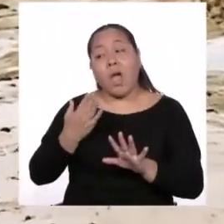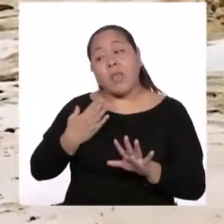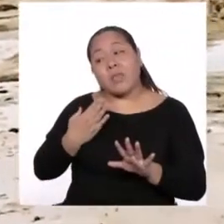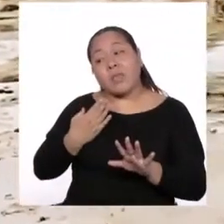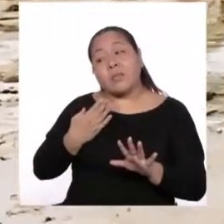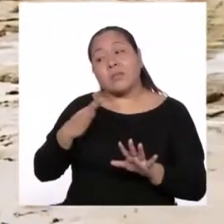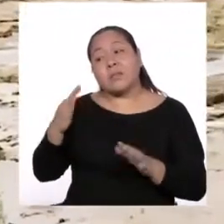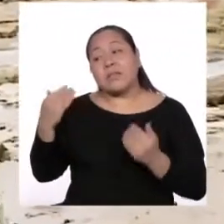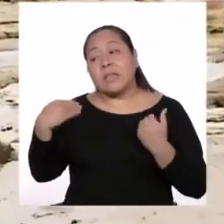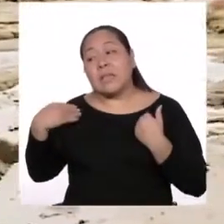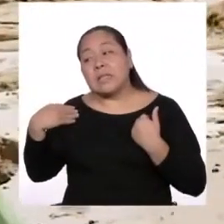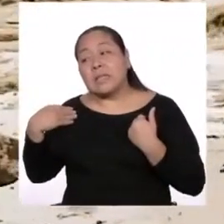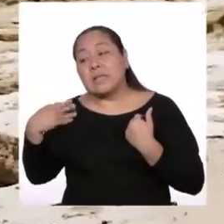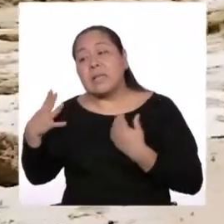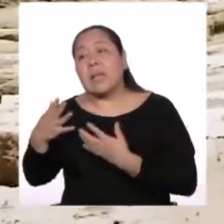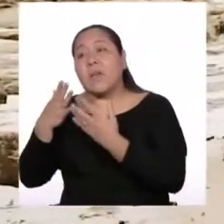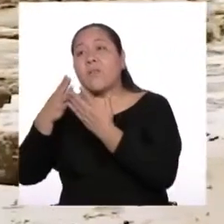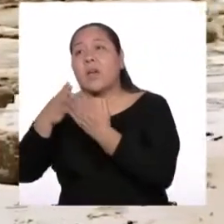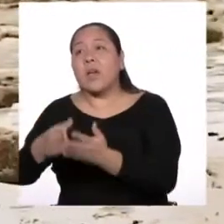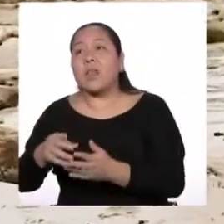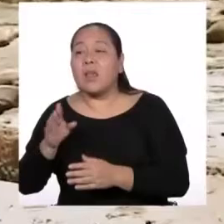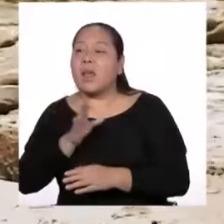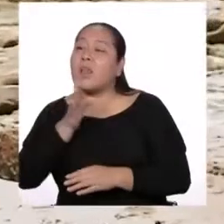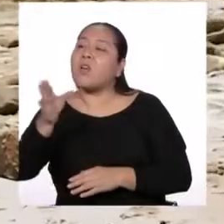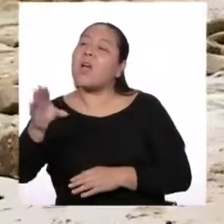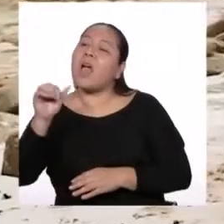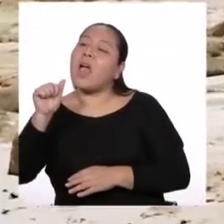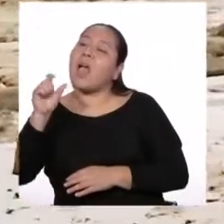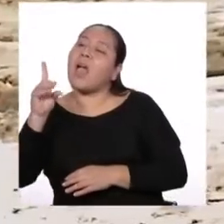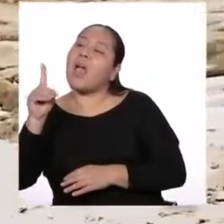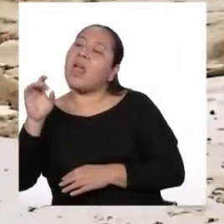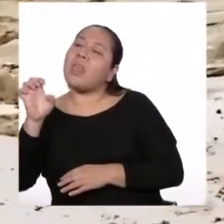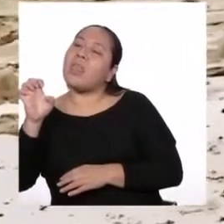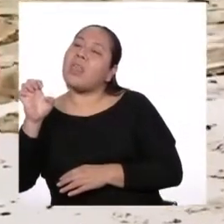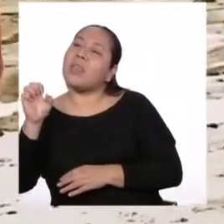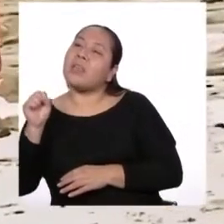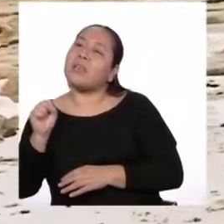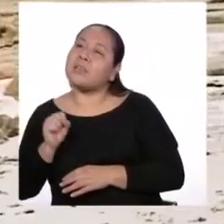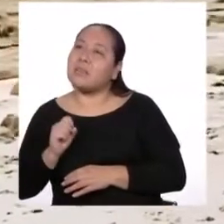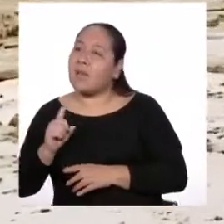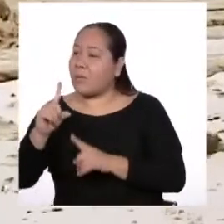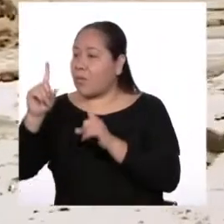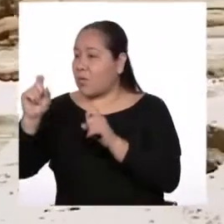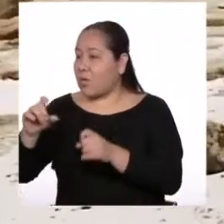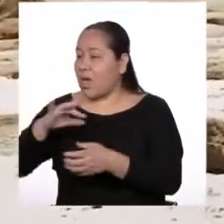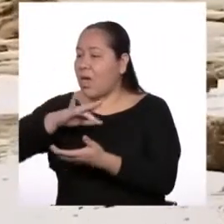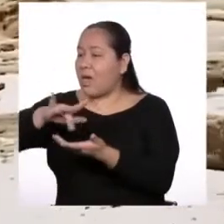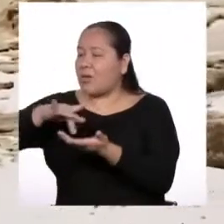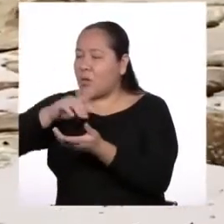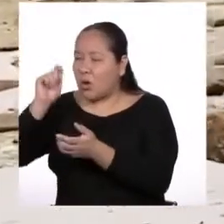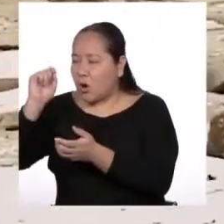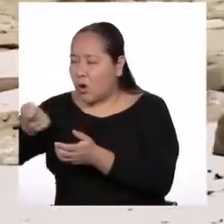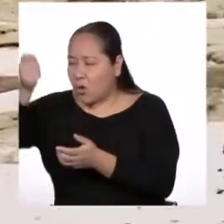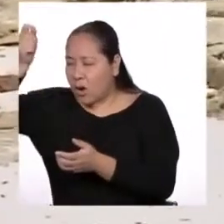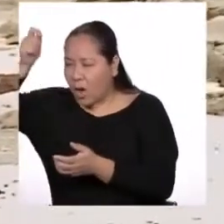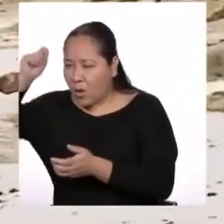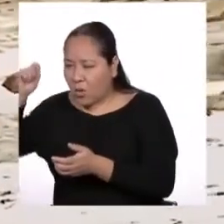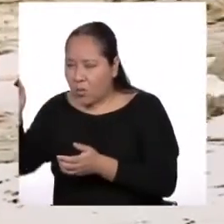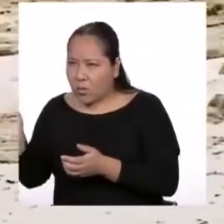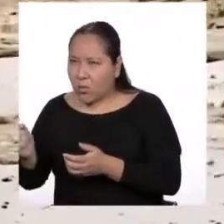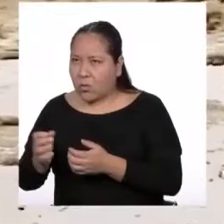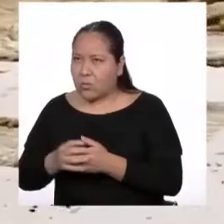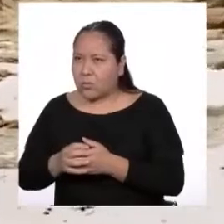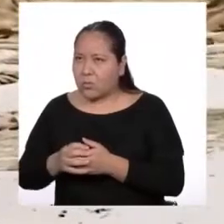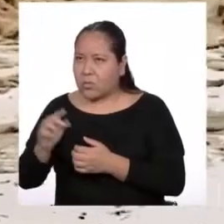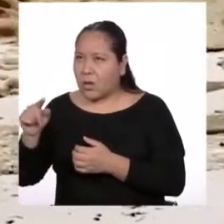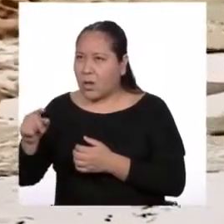viaje, esta vez a la mansión de Hades y la terrible Perséfone, a consultar el oráculo del tebano Tiresias, el